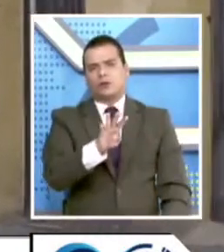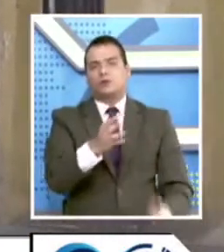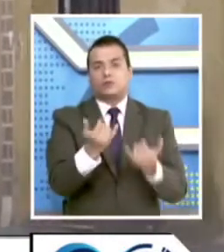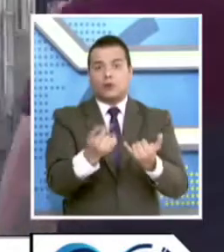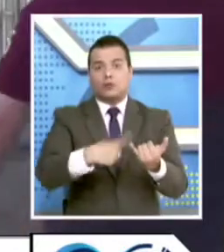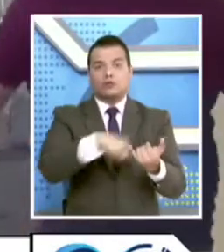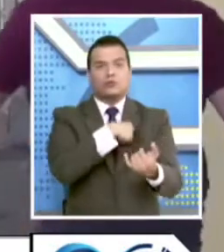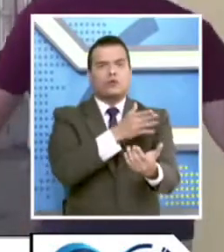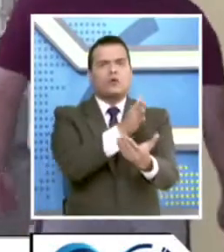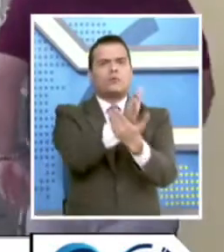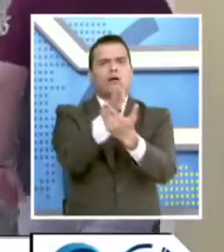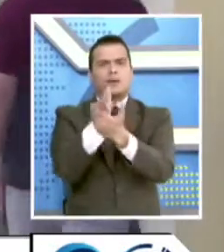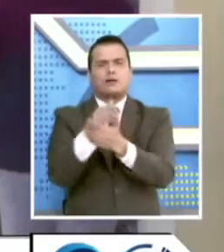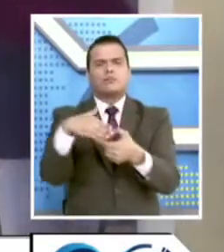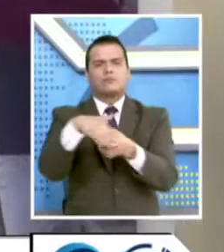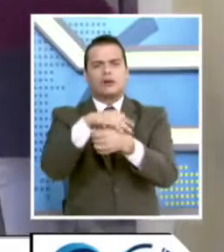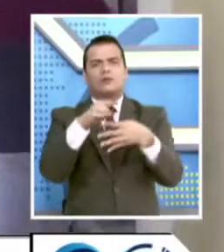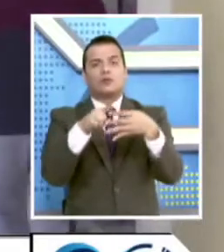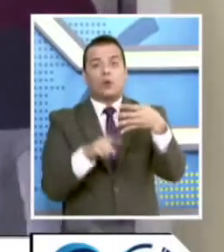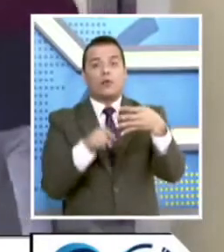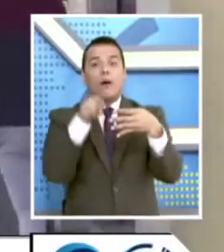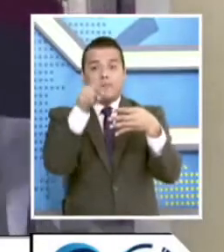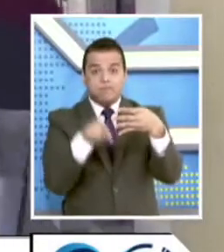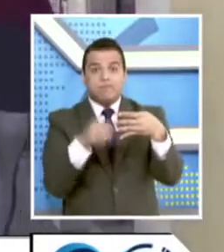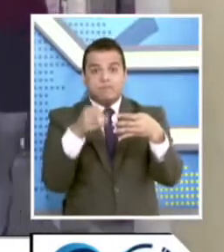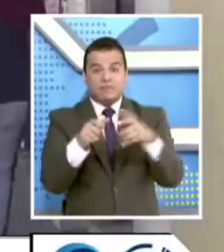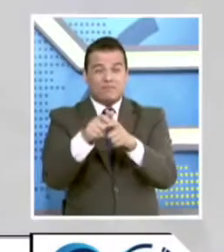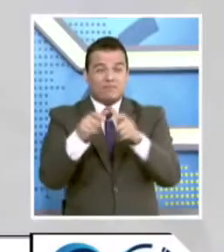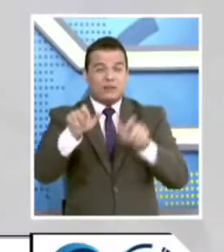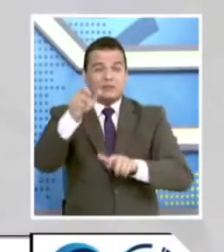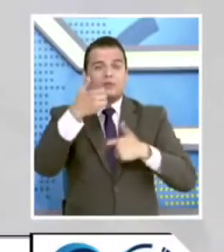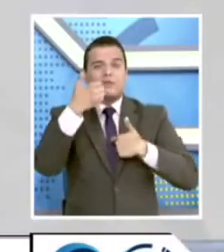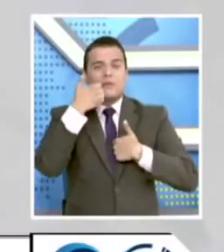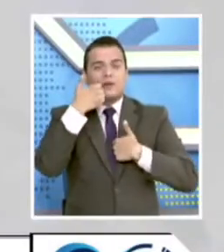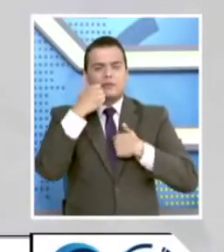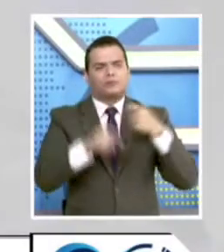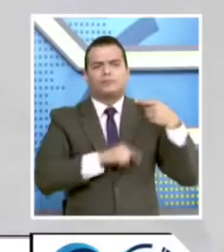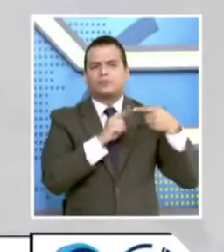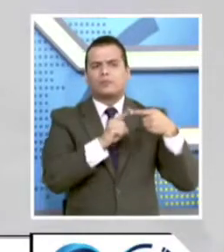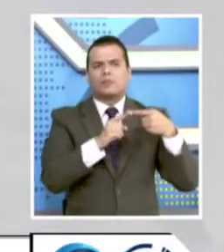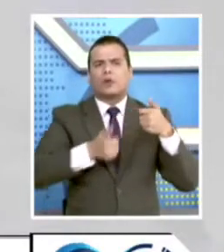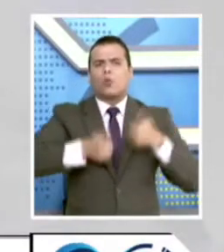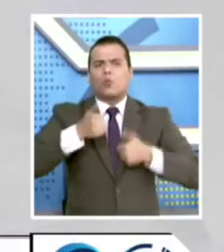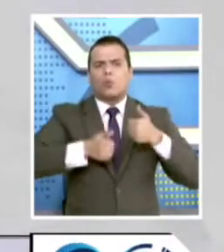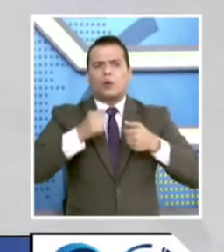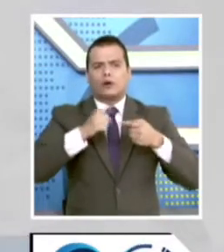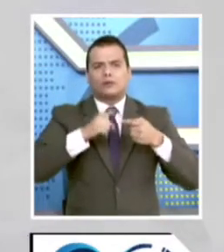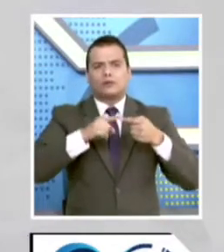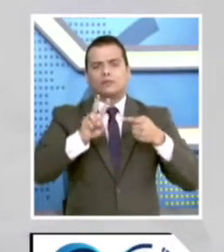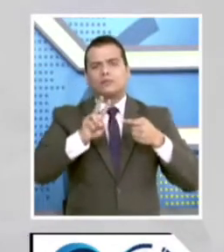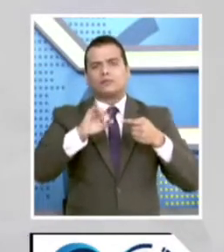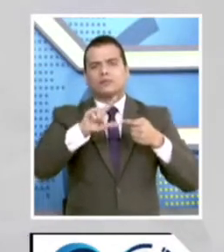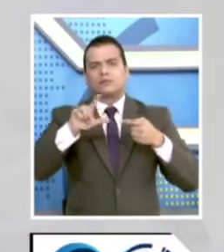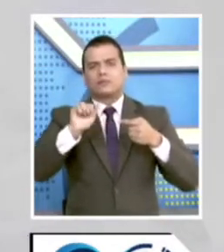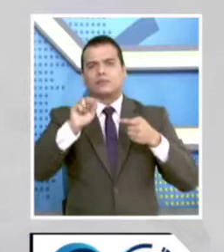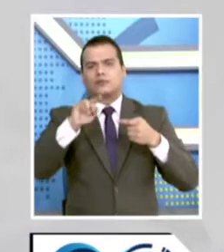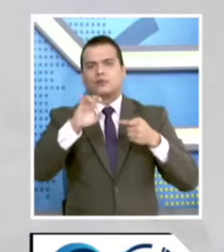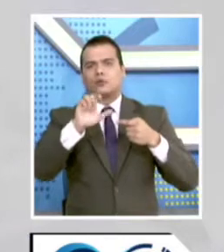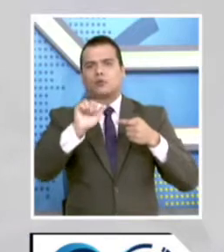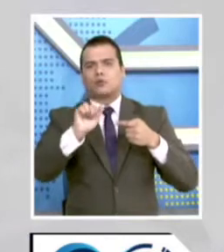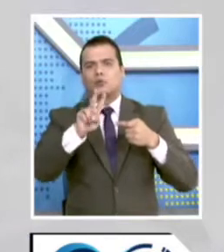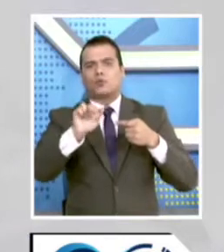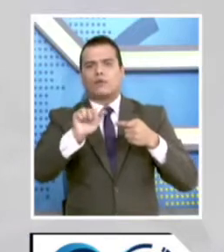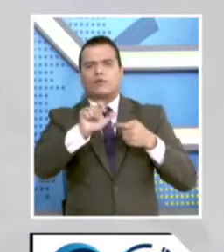que más personas contagiadas han registrado en los últimos días. El primero que aparece en la lista es el barrio Villanueva, con 637